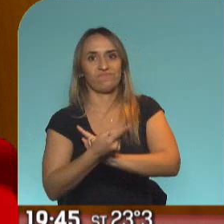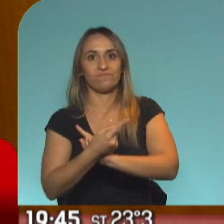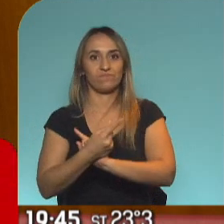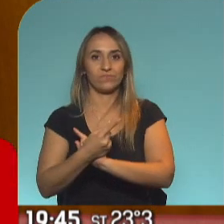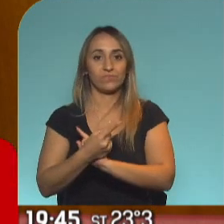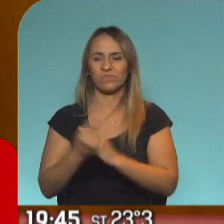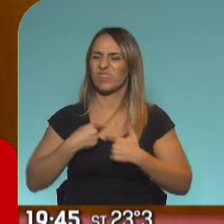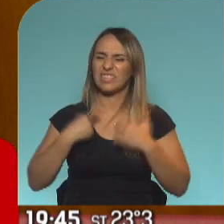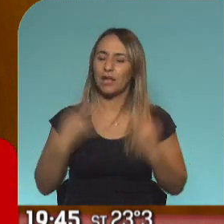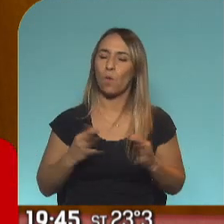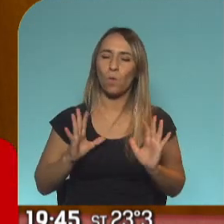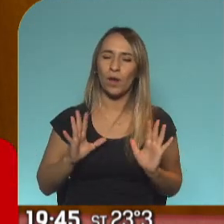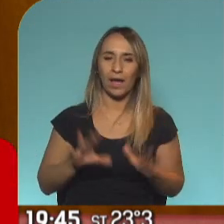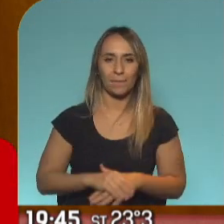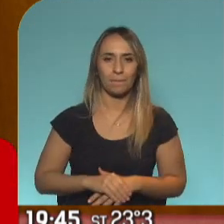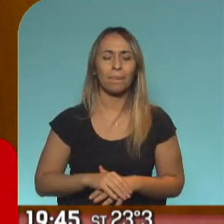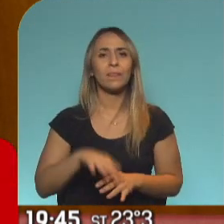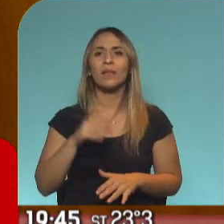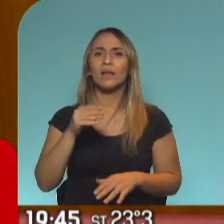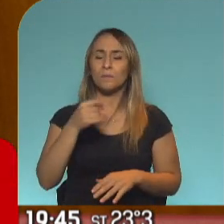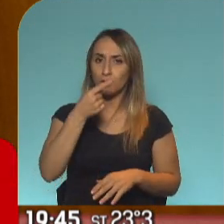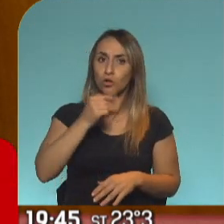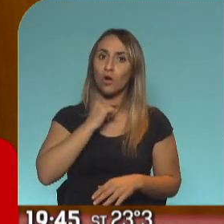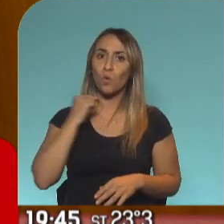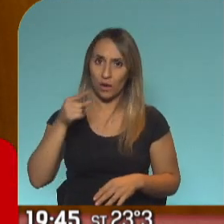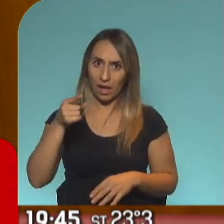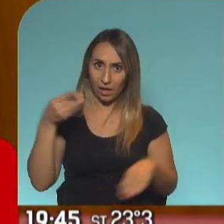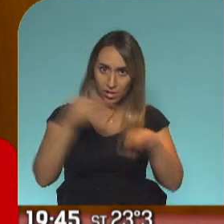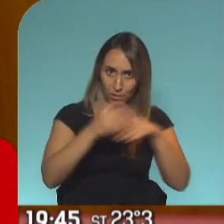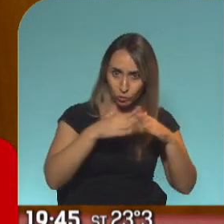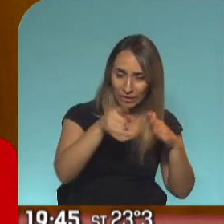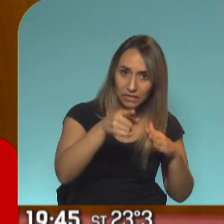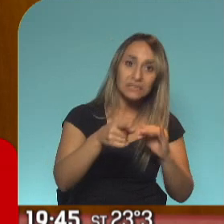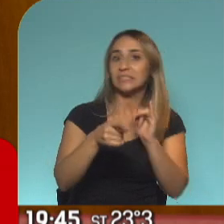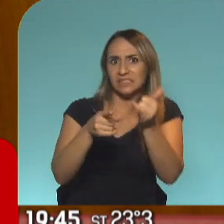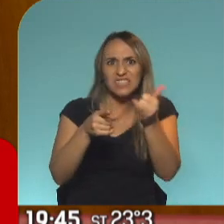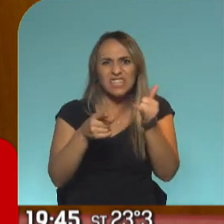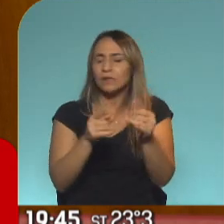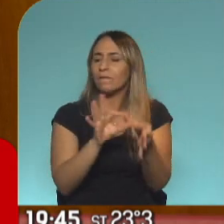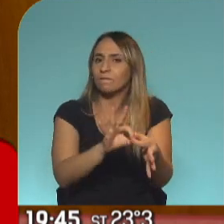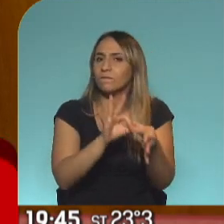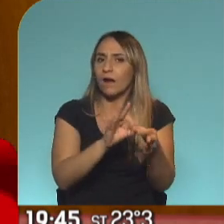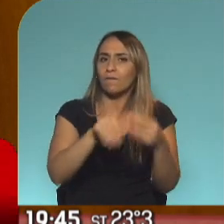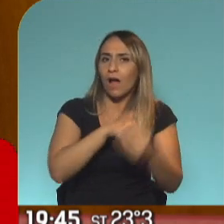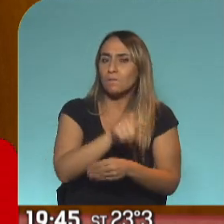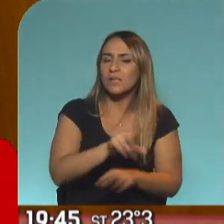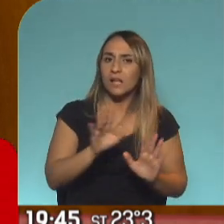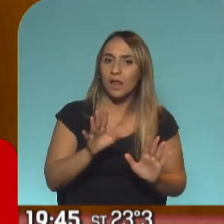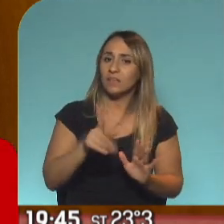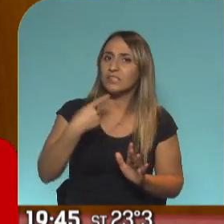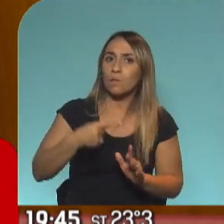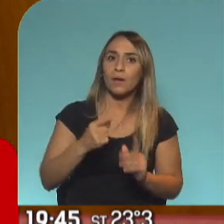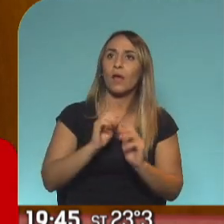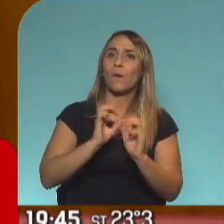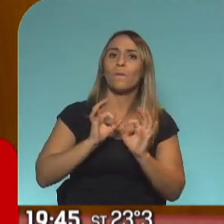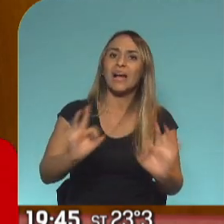¿Por qué dijiste en tu casa también? ¿Él iba a tu casa? Sí, él era íntimo de la familia, íbamos de vacaciones juntos, de hecho también